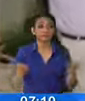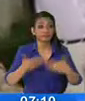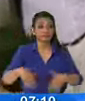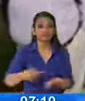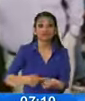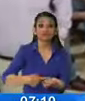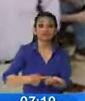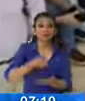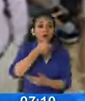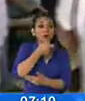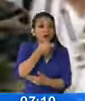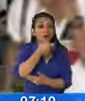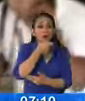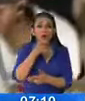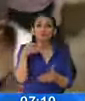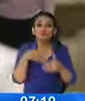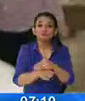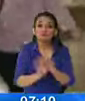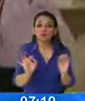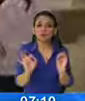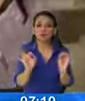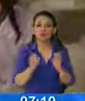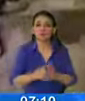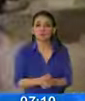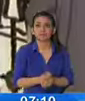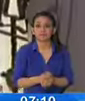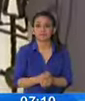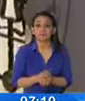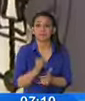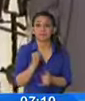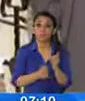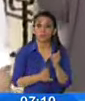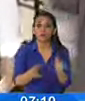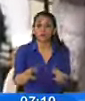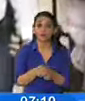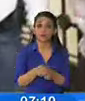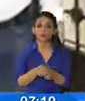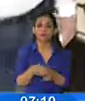prensa acceder al plenario. Las conclusiones preliminares se